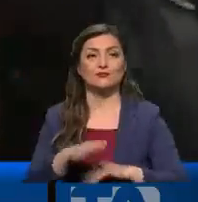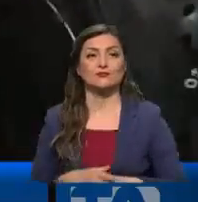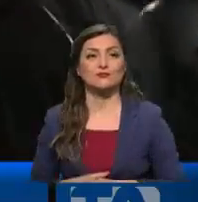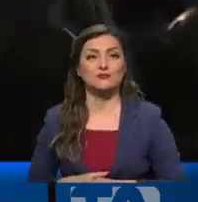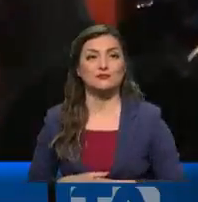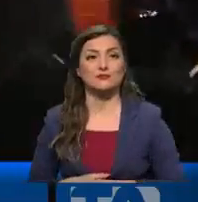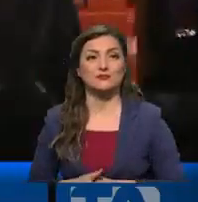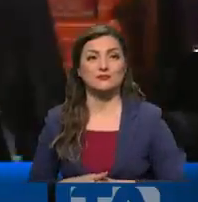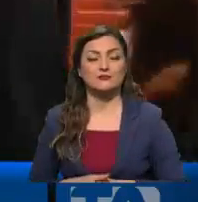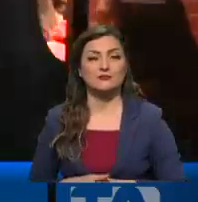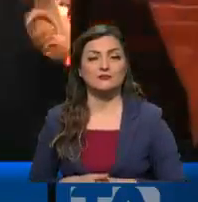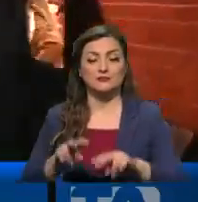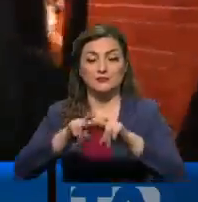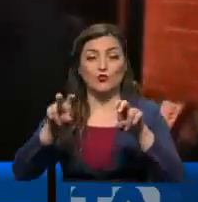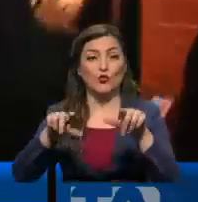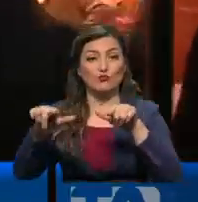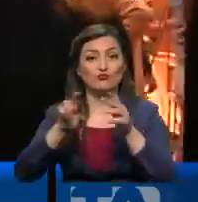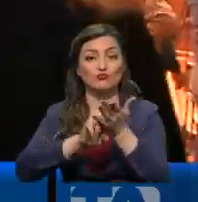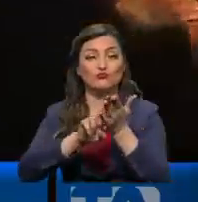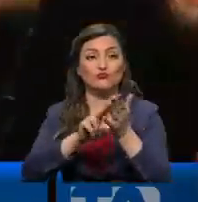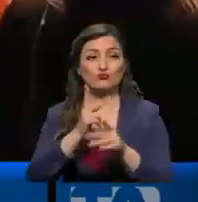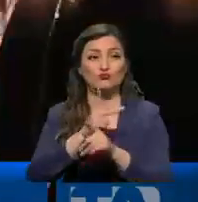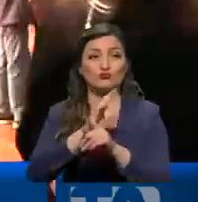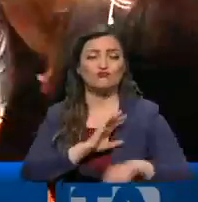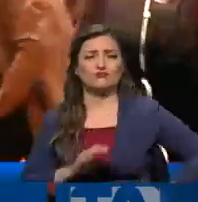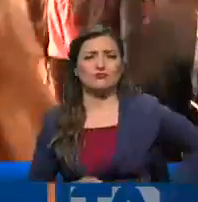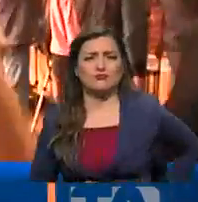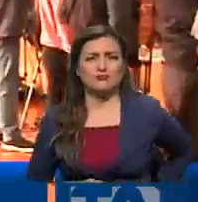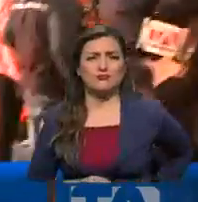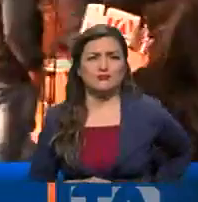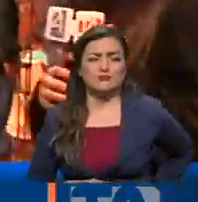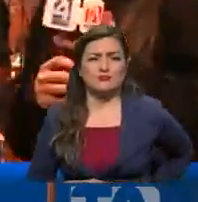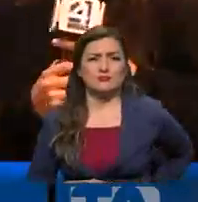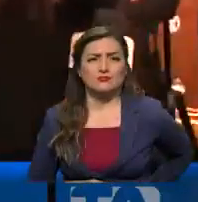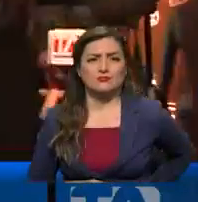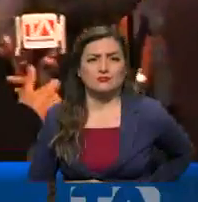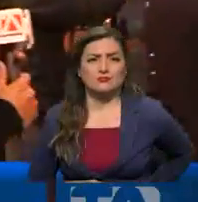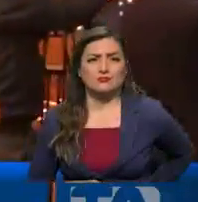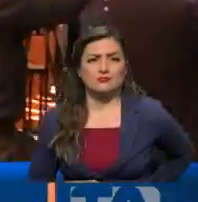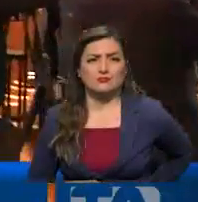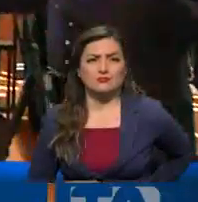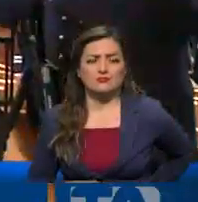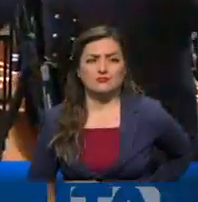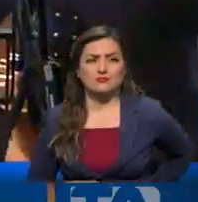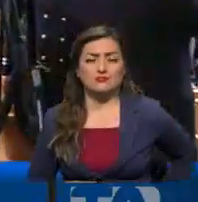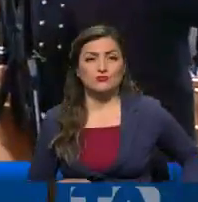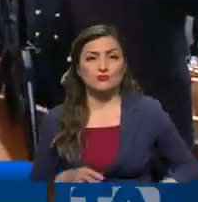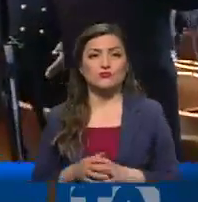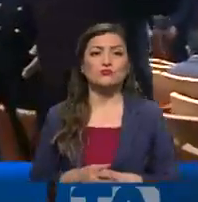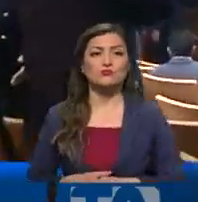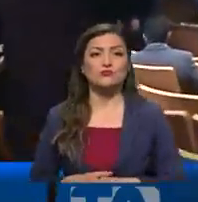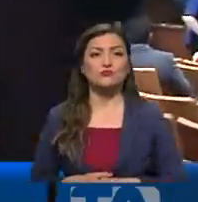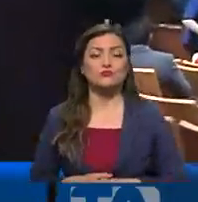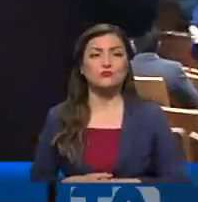este momento ya a la sala de sesiones del Consejo Metropolitano para que ustedes observen también cuál es la situación en este